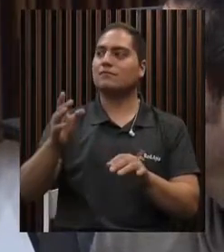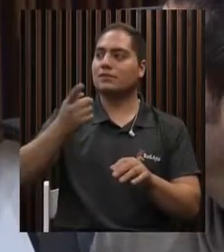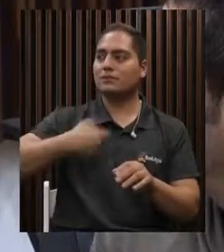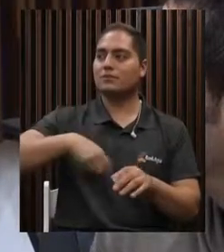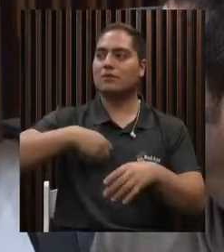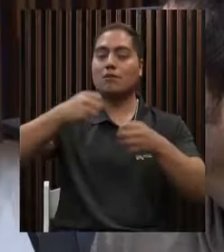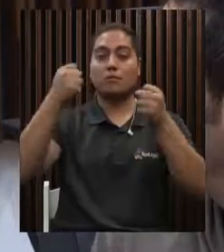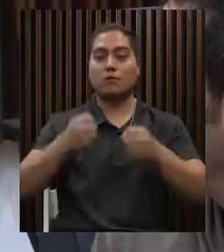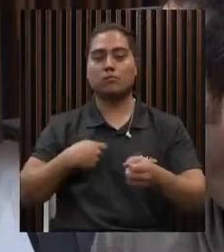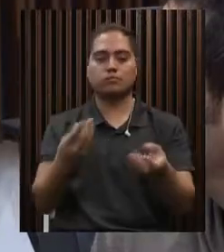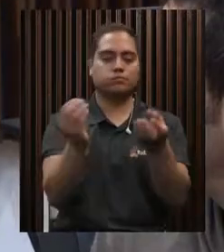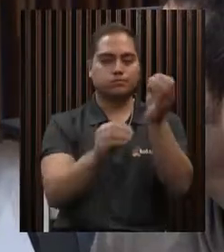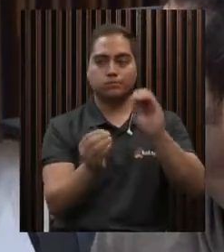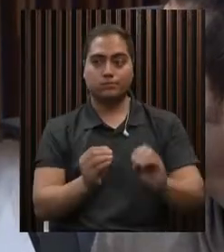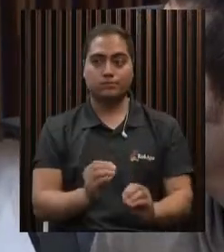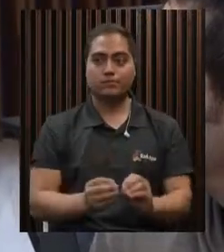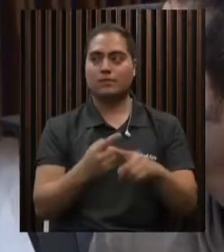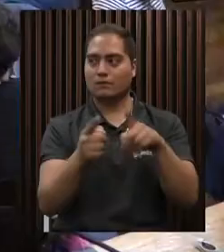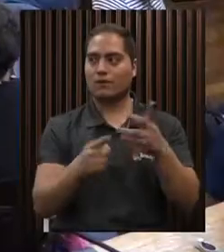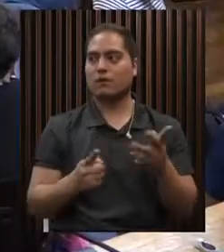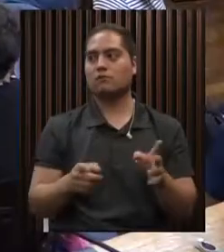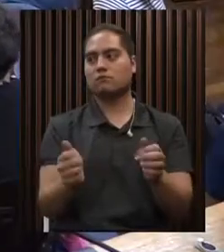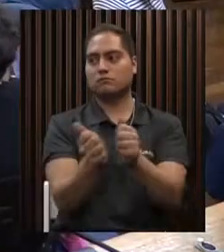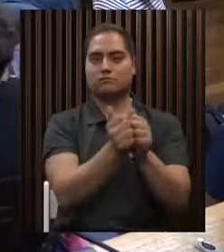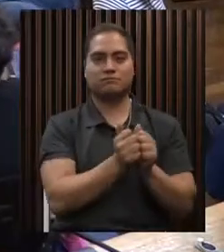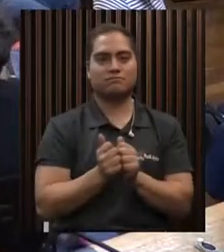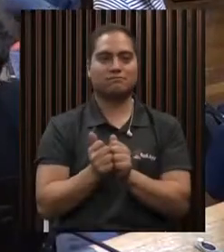podemos producir juntos. Gracias.